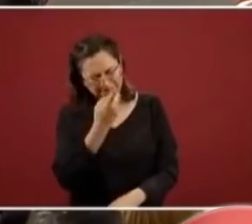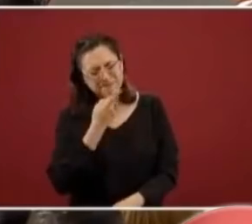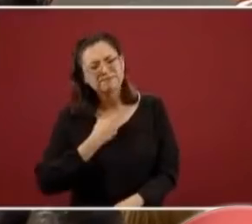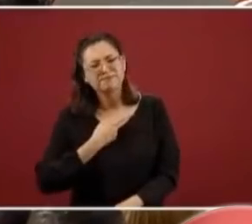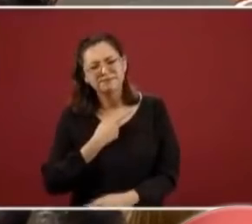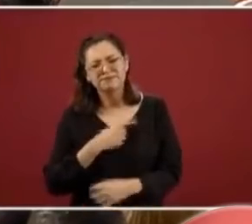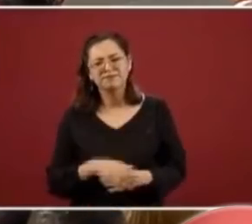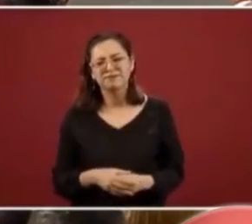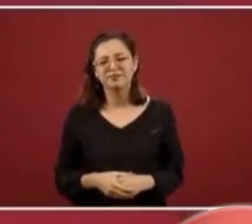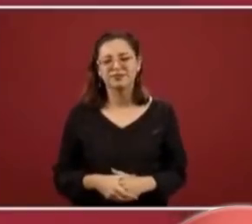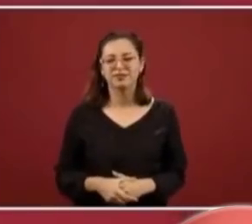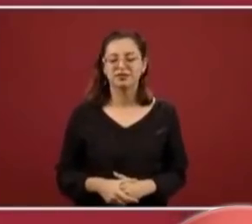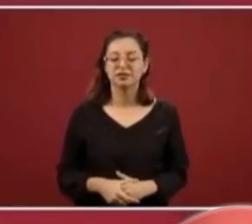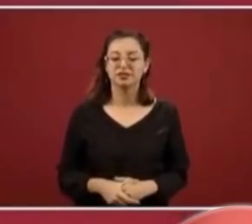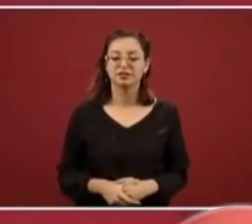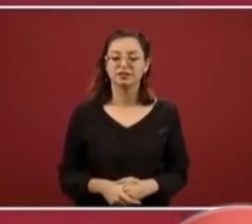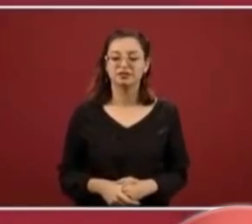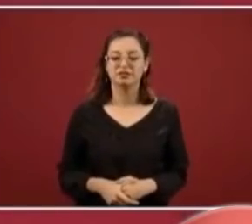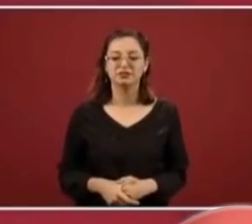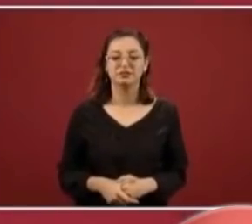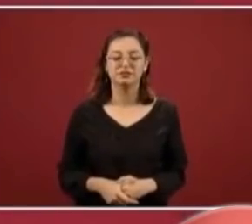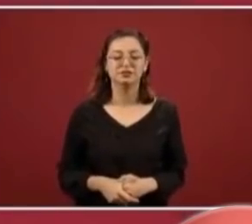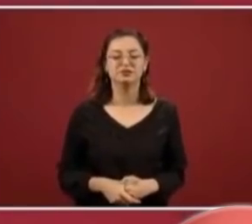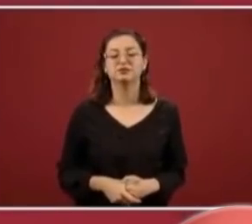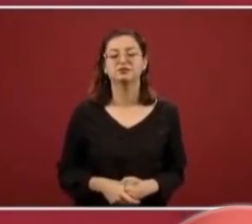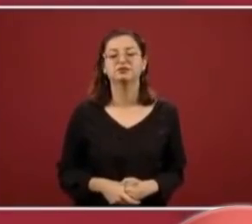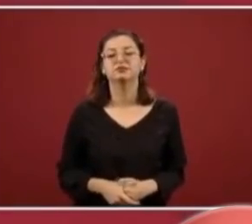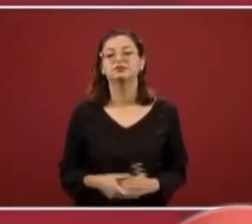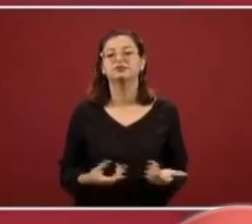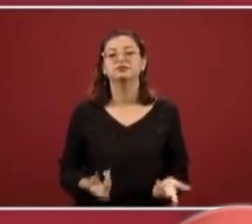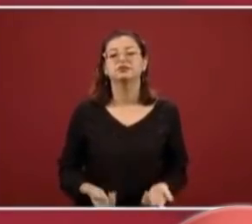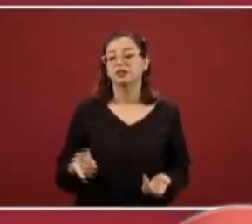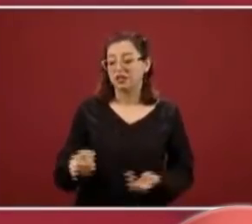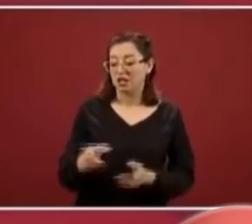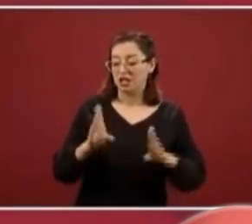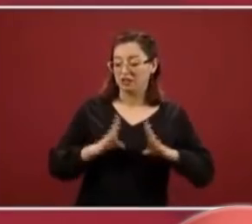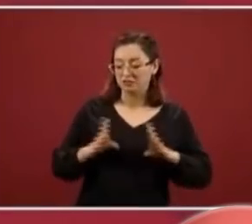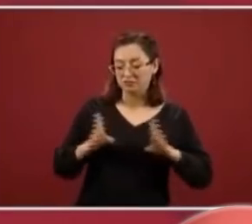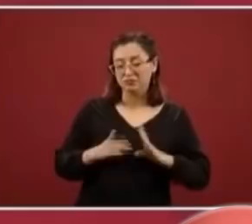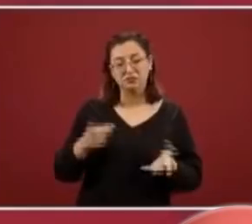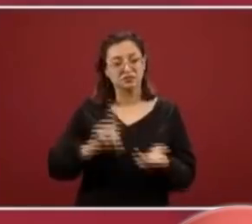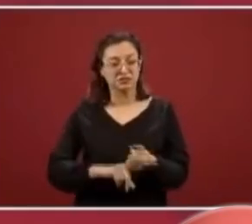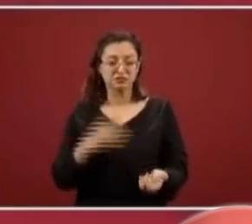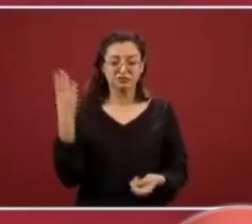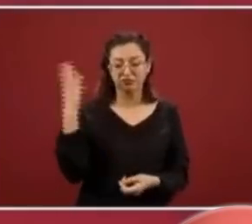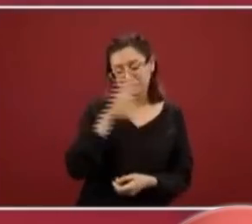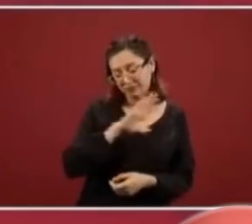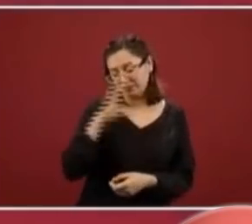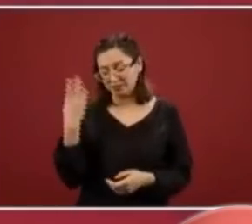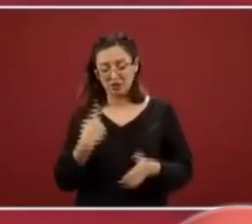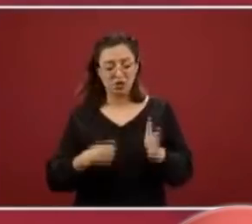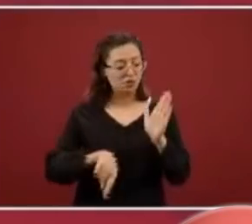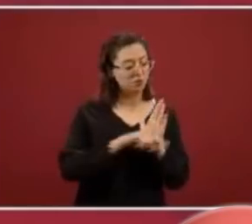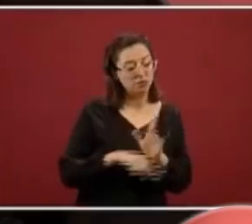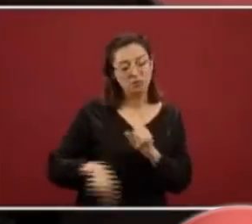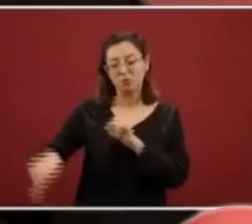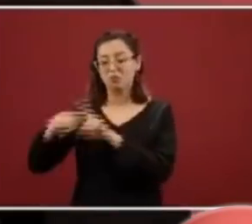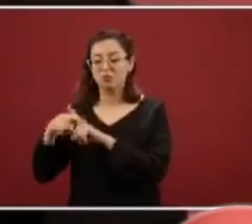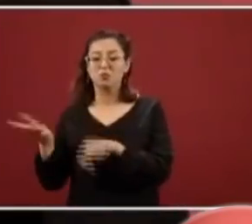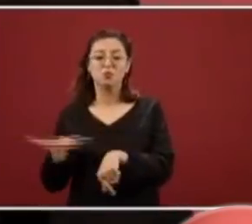yo hablo de claroscuros porque el Ejército, recibiendo